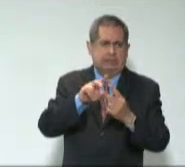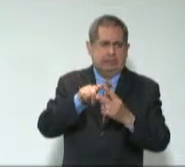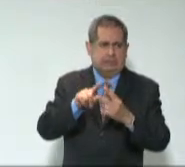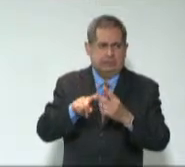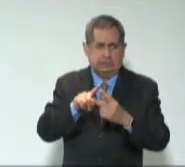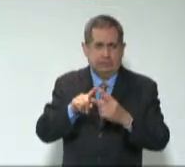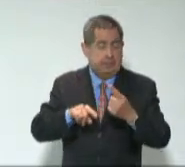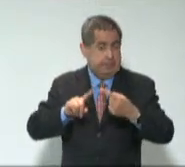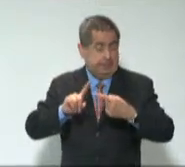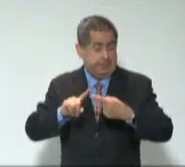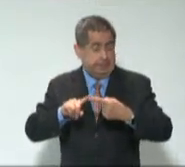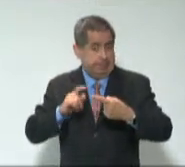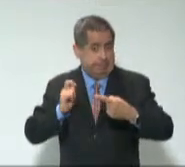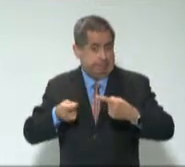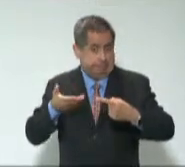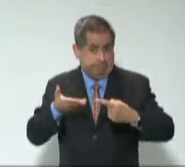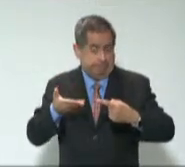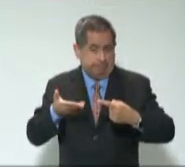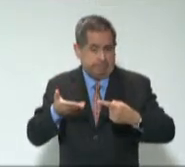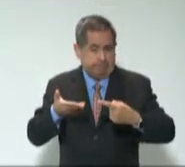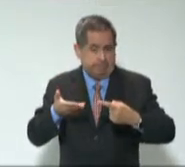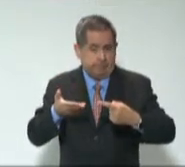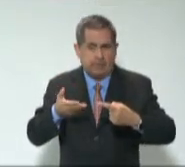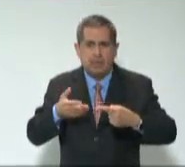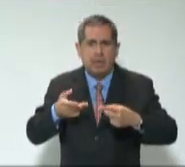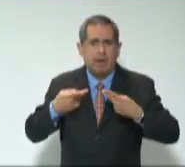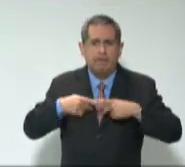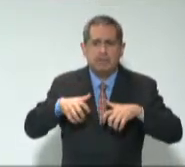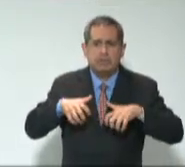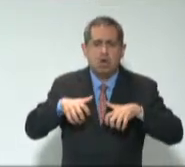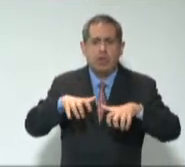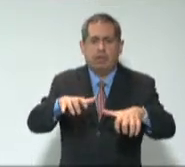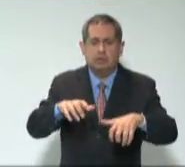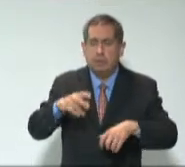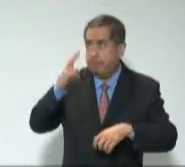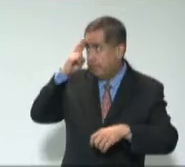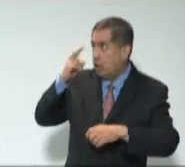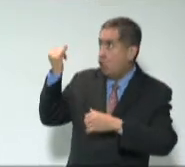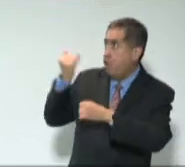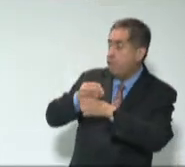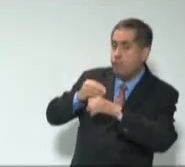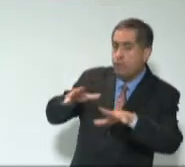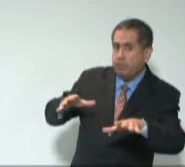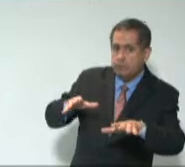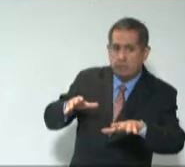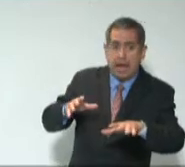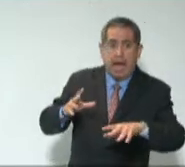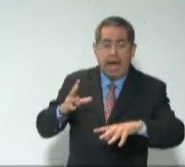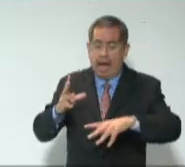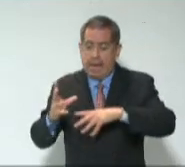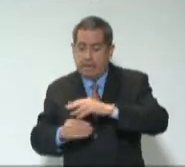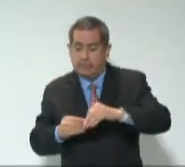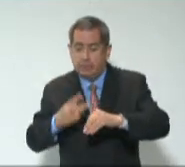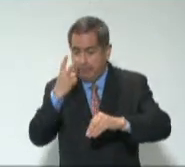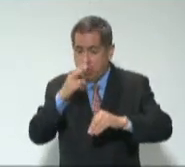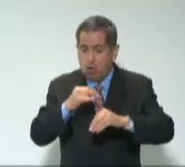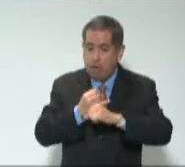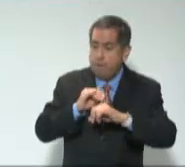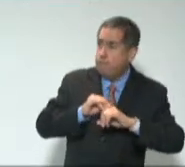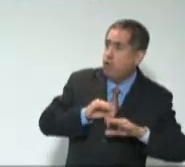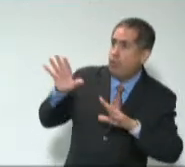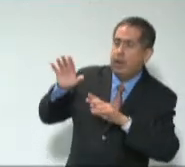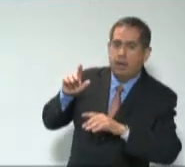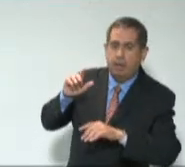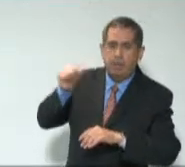el primero es qué recibe México del mundo y segundo qué informa México al mundo y ese ha